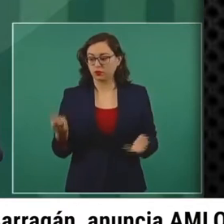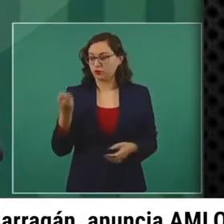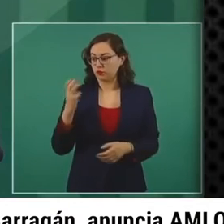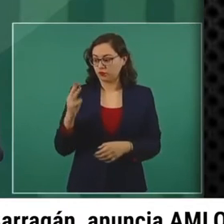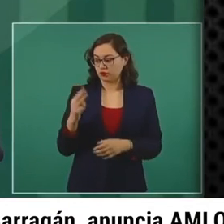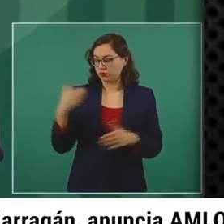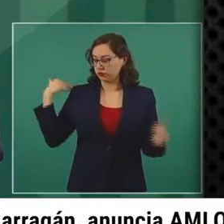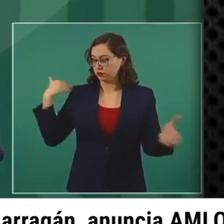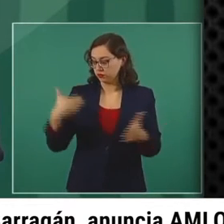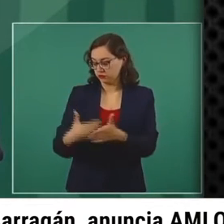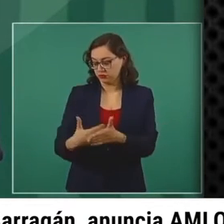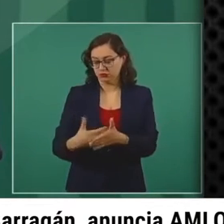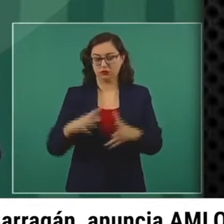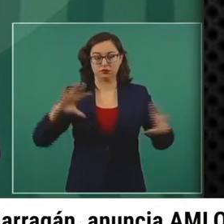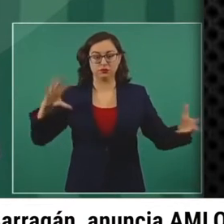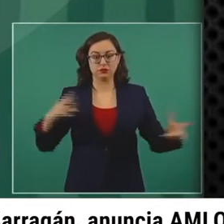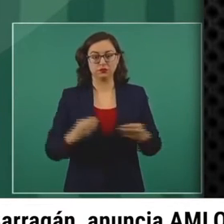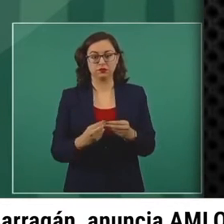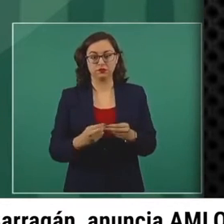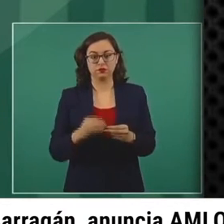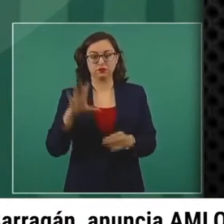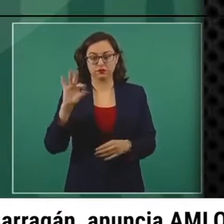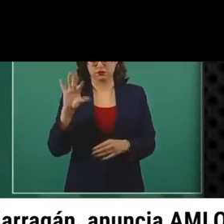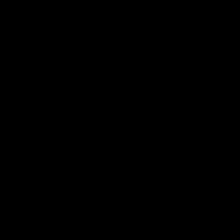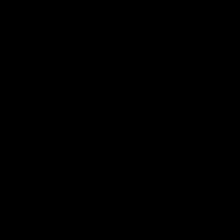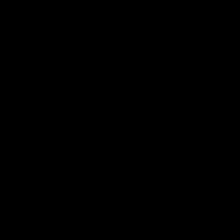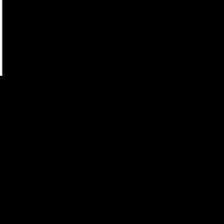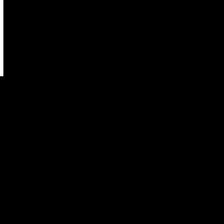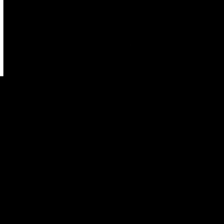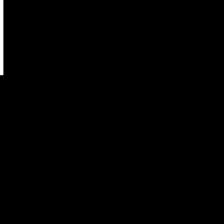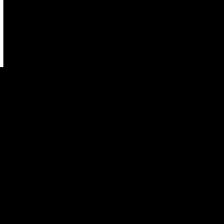al menos 34 asesinados en esta elección.